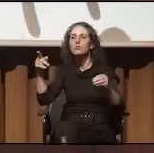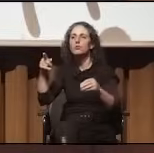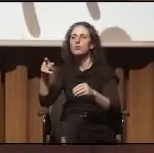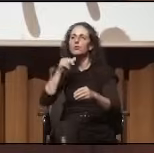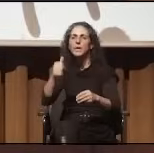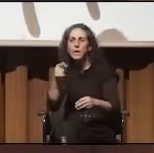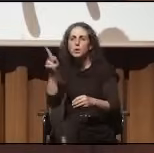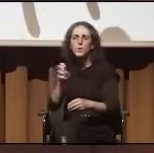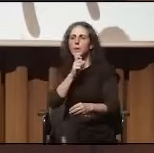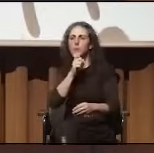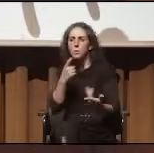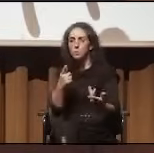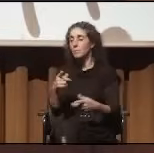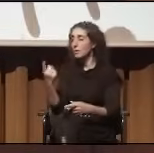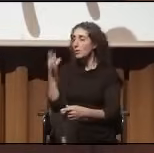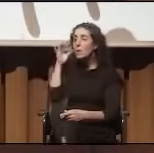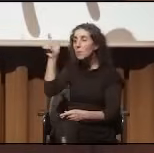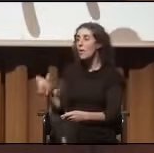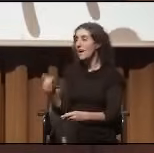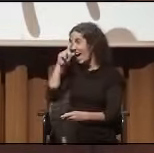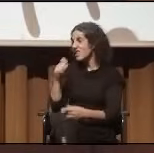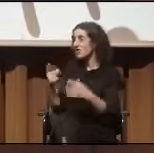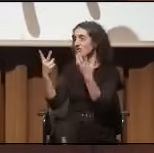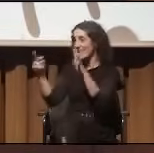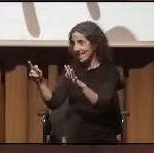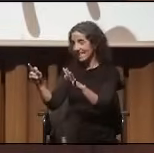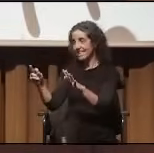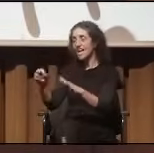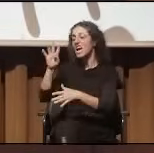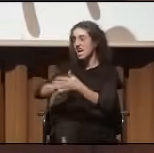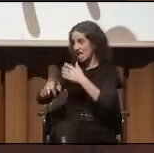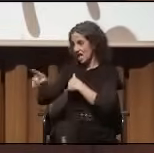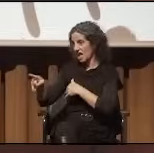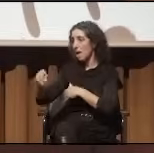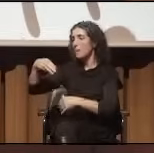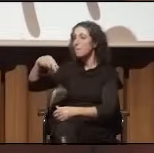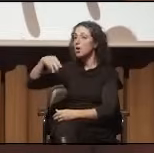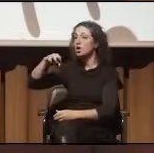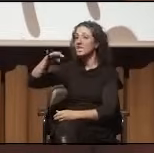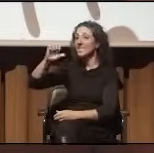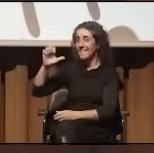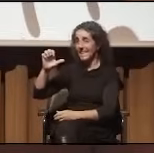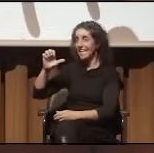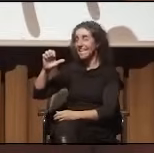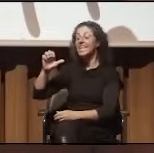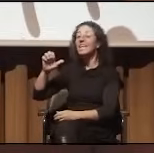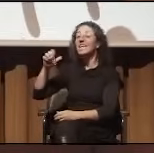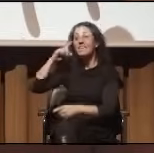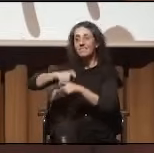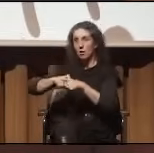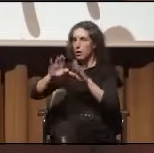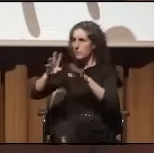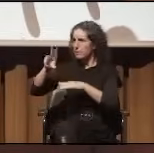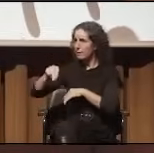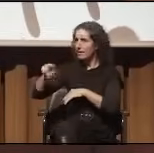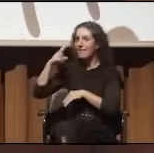salta una señora, 70 años, catalana, Montse, psicóloga, pero además tiene experiencia de haber acompañado a su marido durante